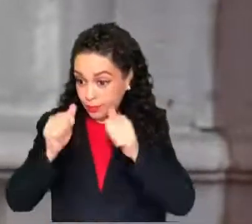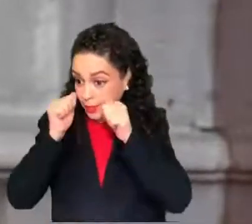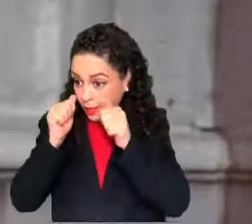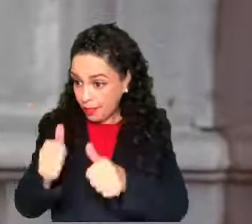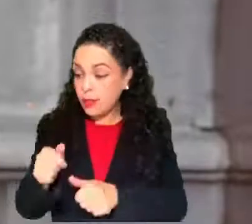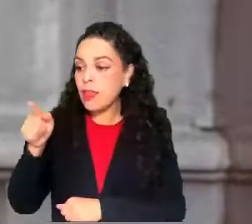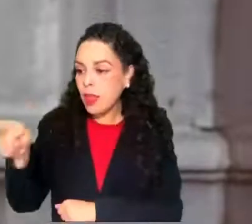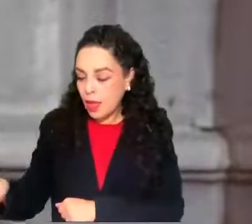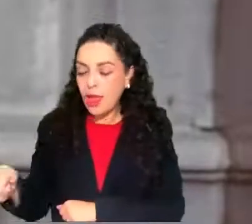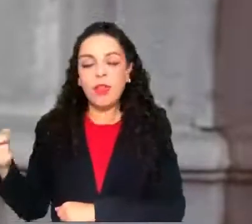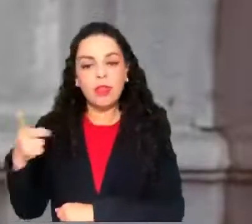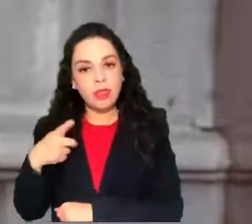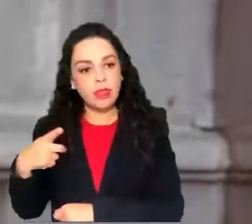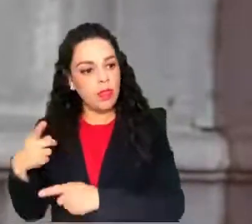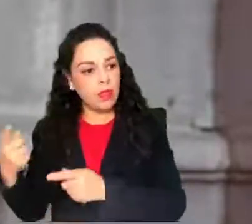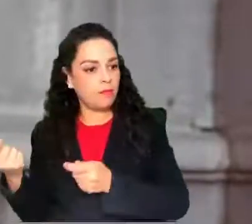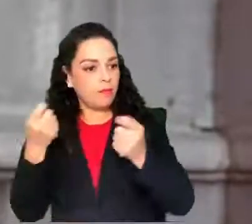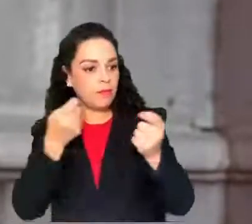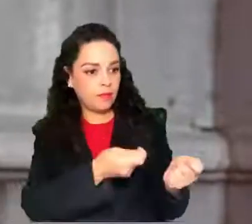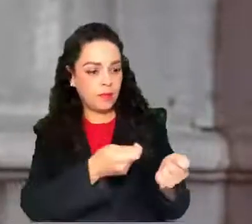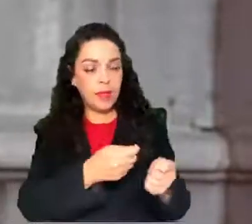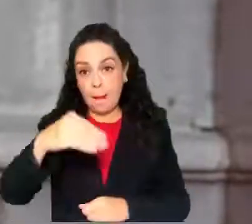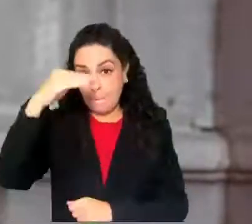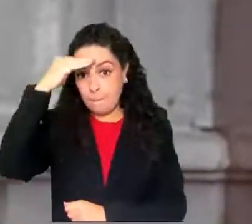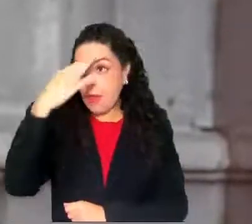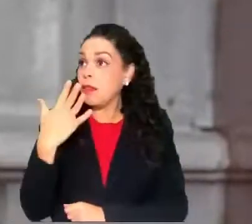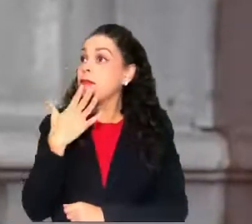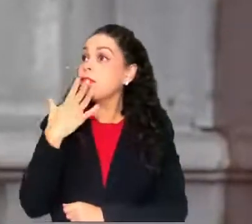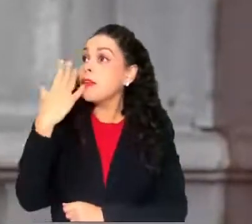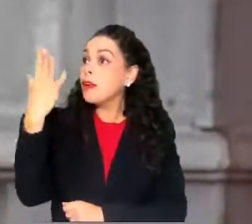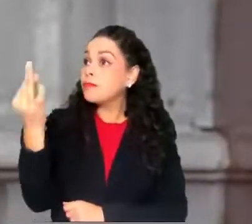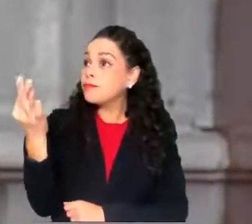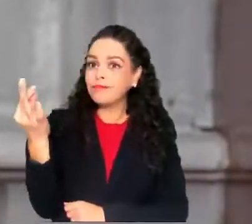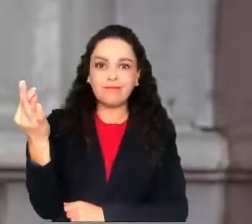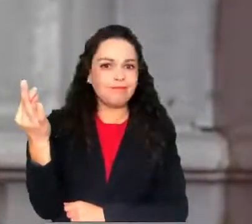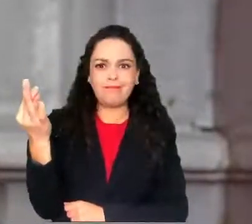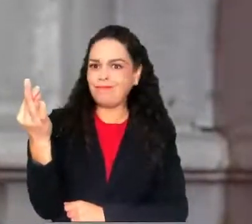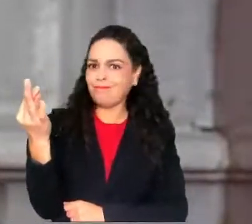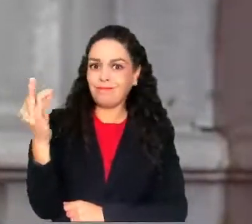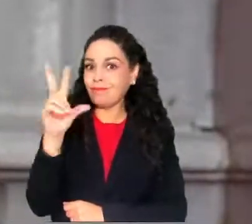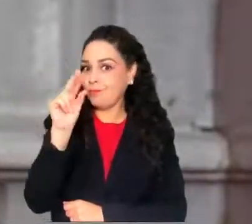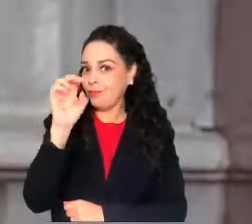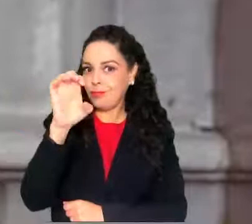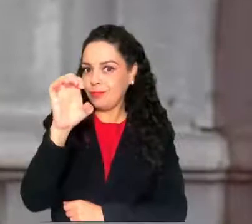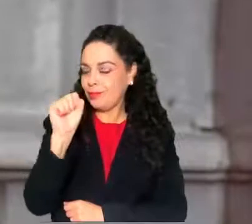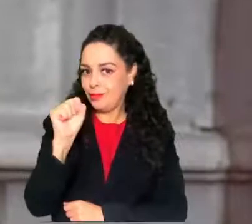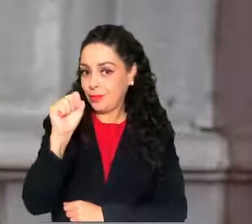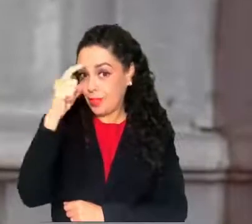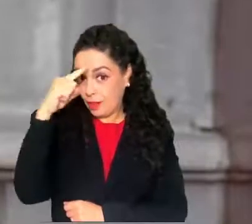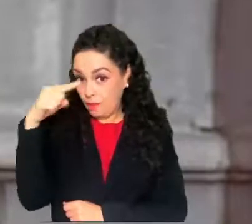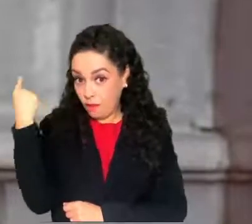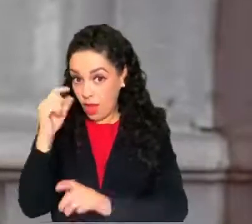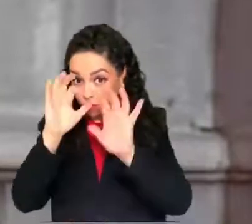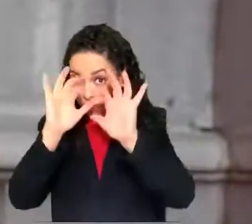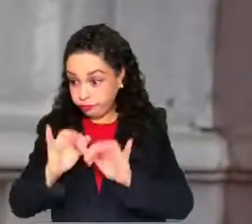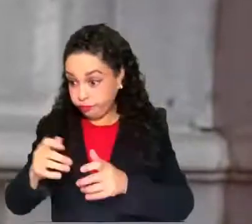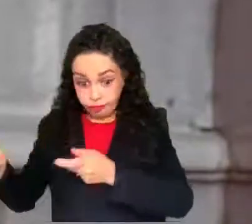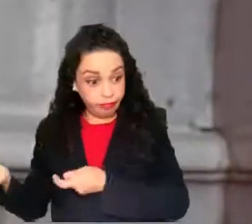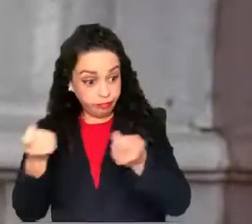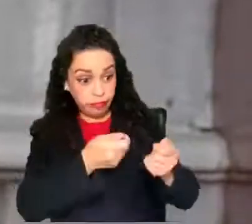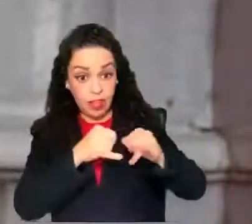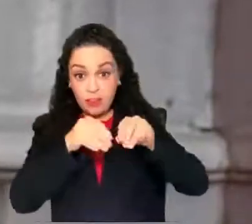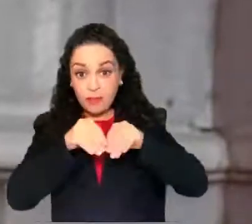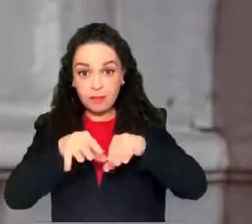pedir la entrega de cuentas resulta una tarea fácil operar la supone una elaborada articulación de normas